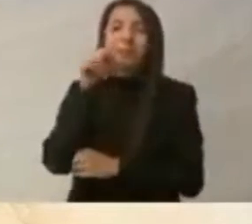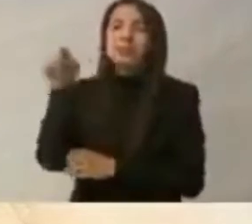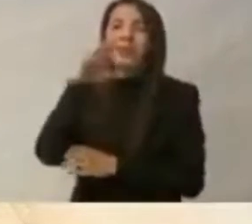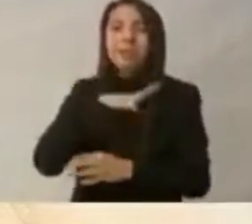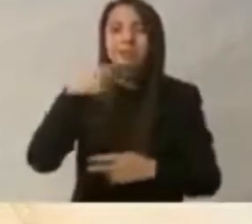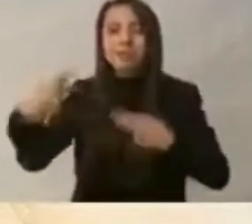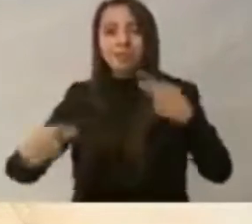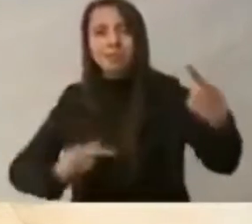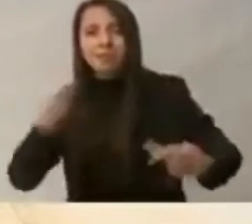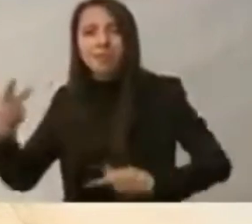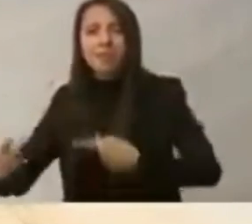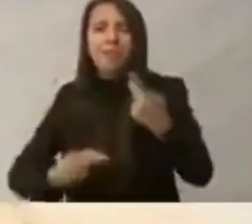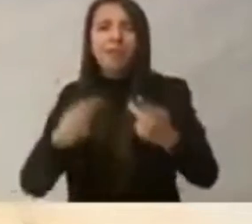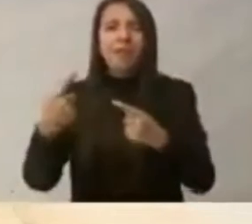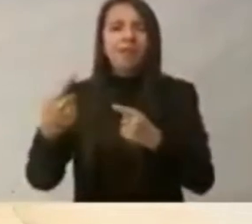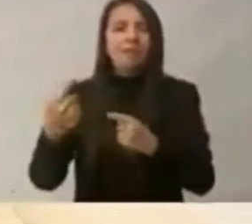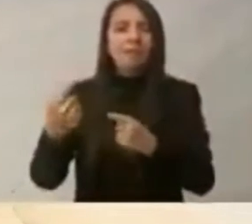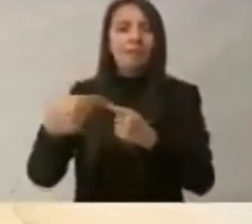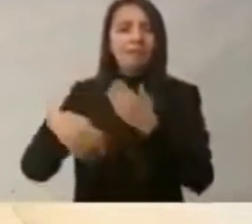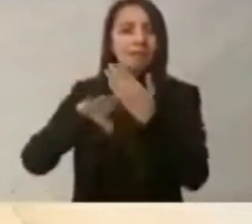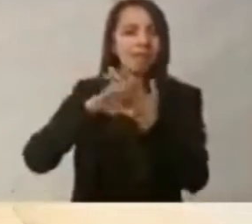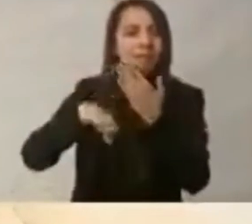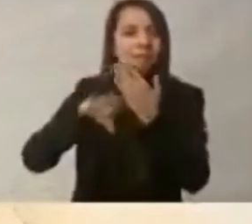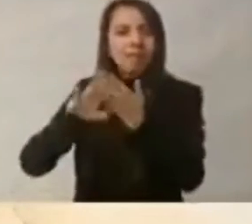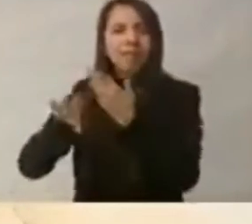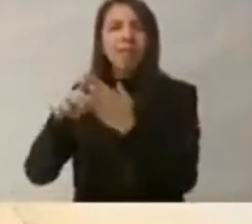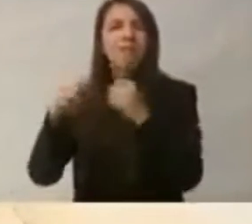nos iba a ir muy mal. Me acuerdo que unos